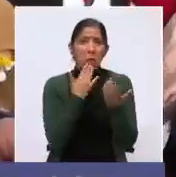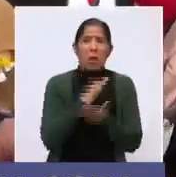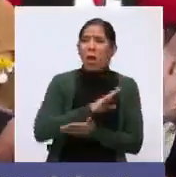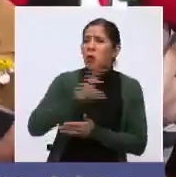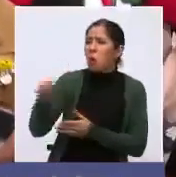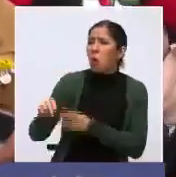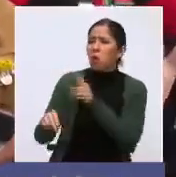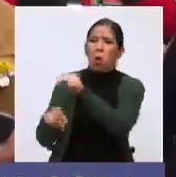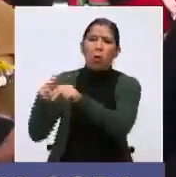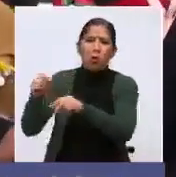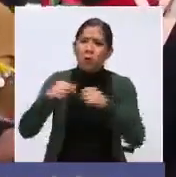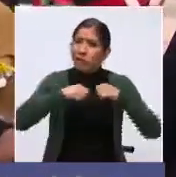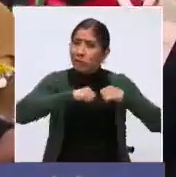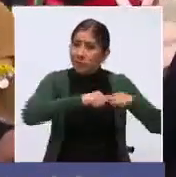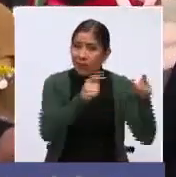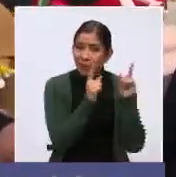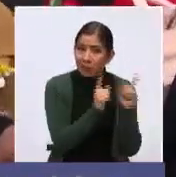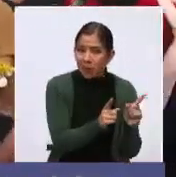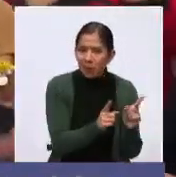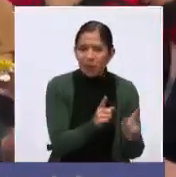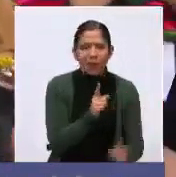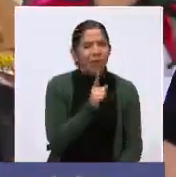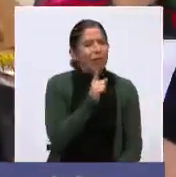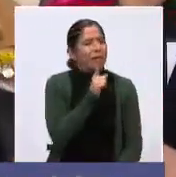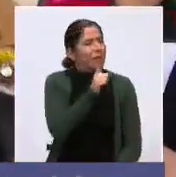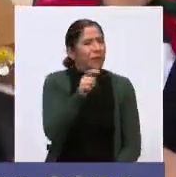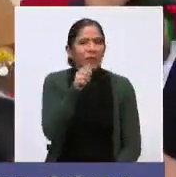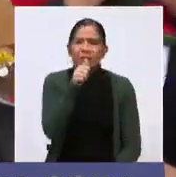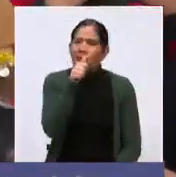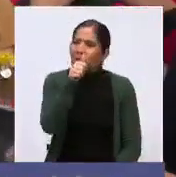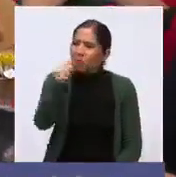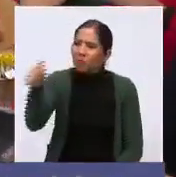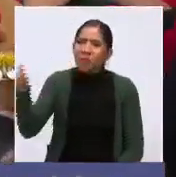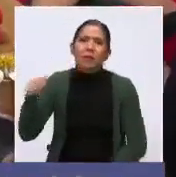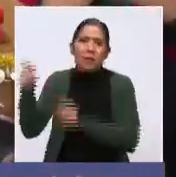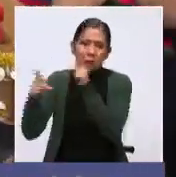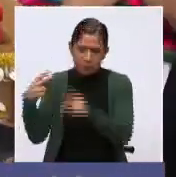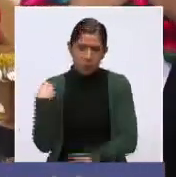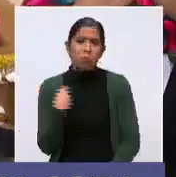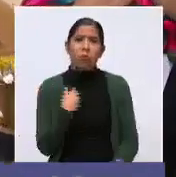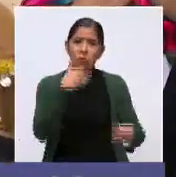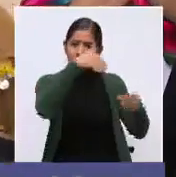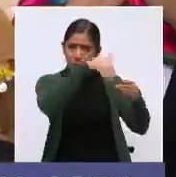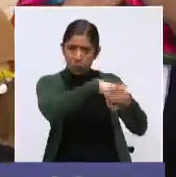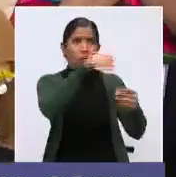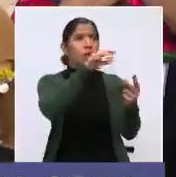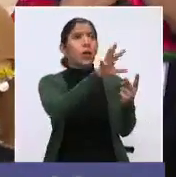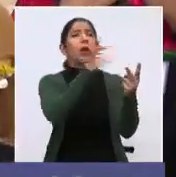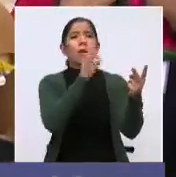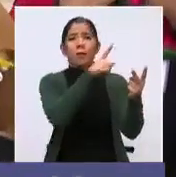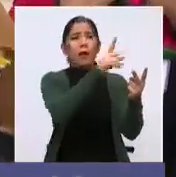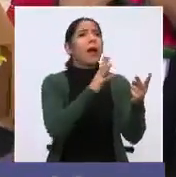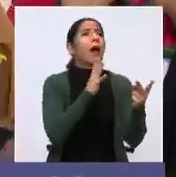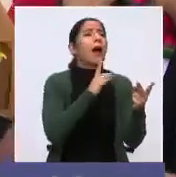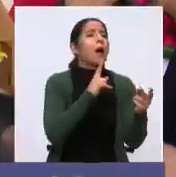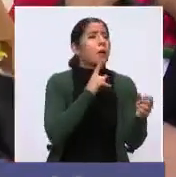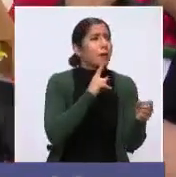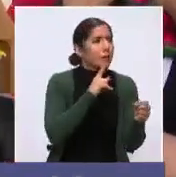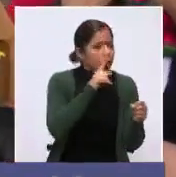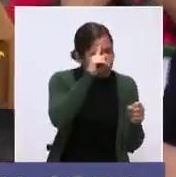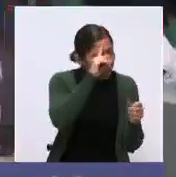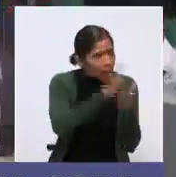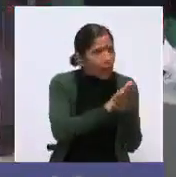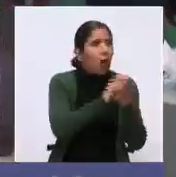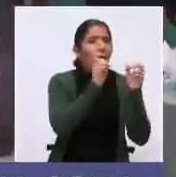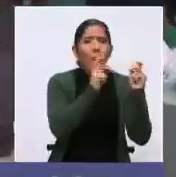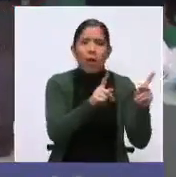los mismos ciudadanos que hemos votado por ella creyendo en sus palabras, van a